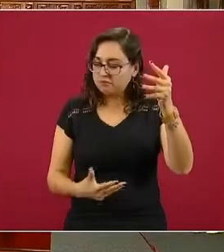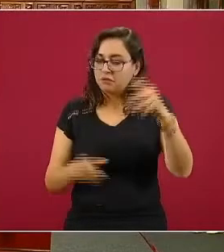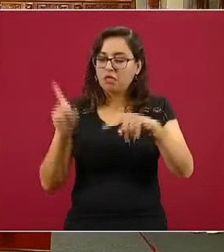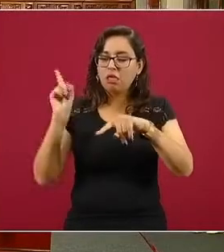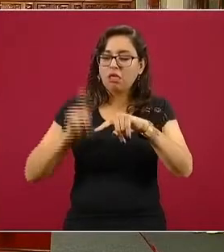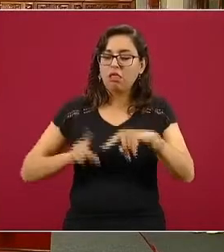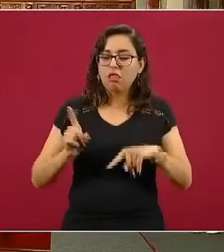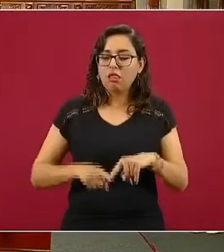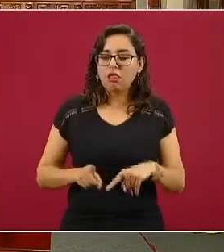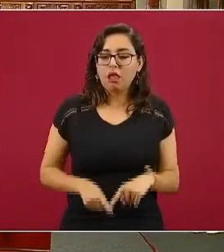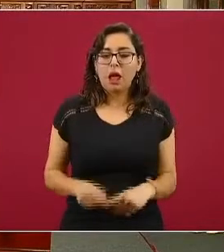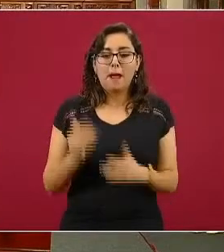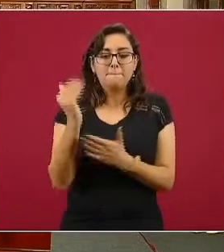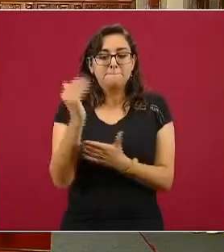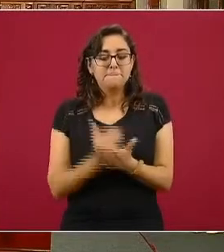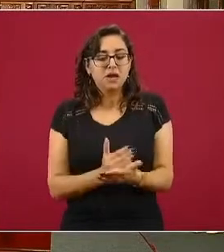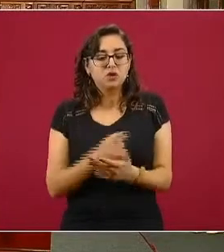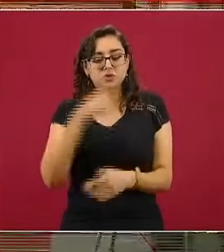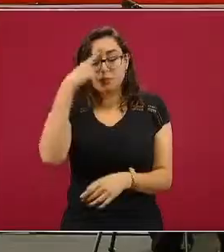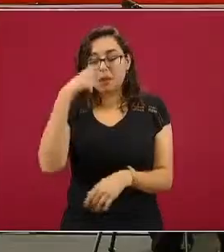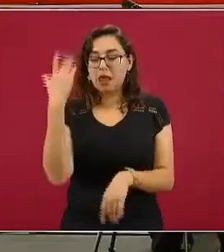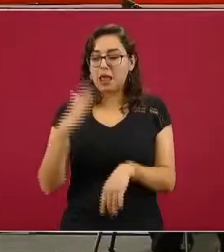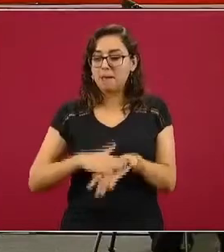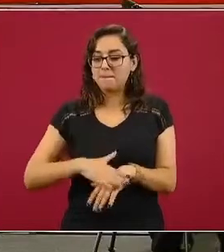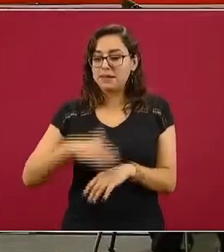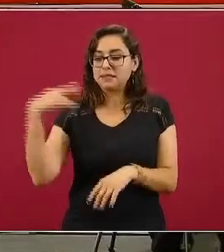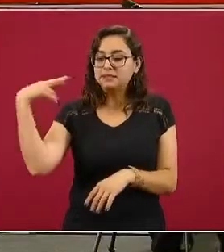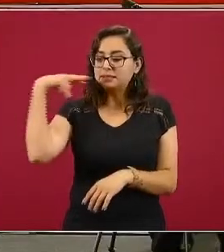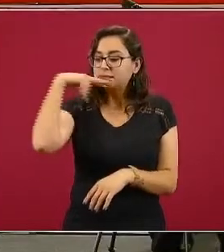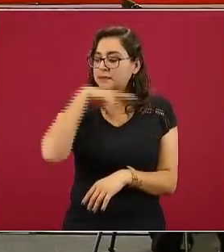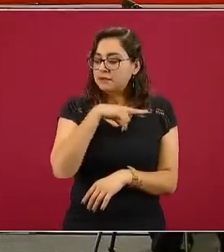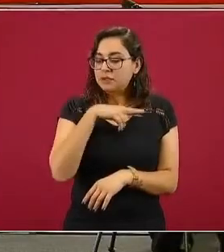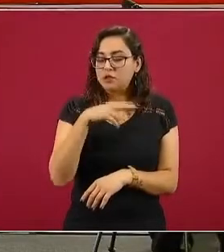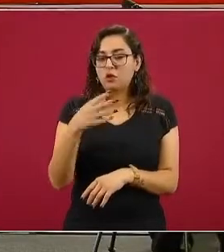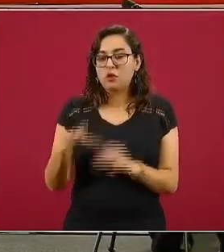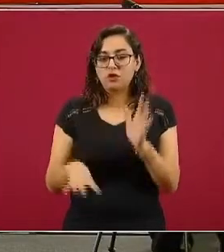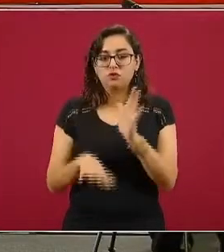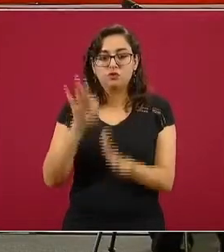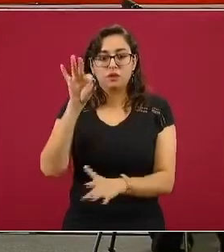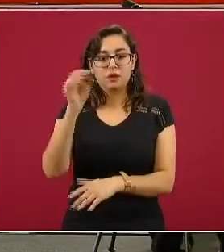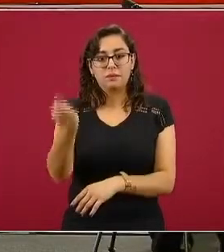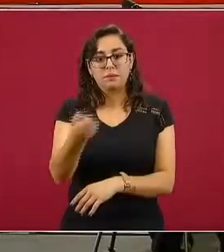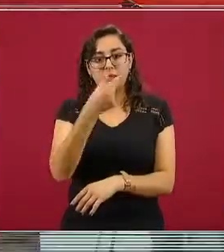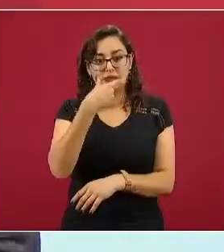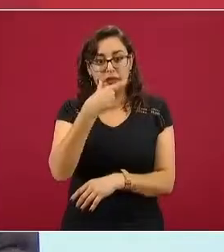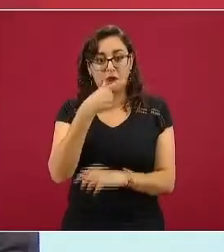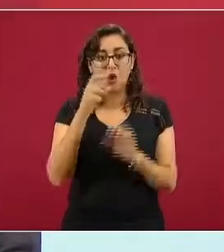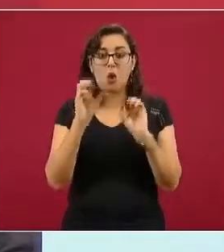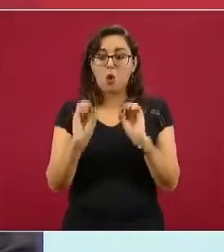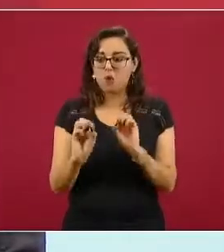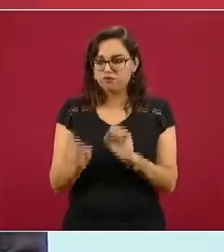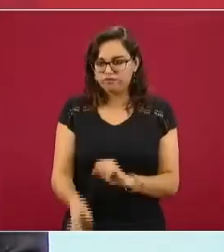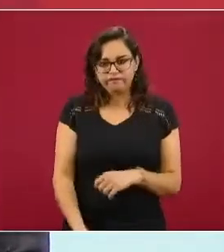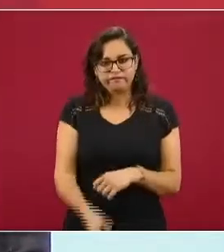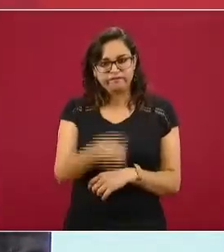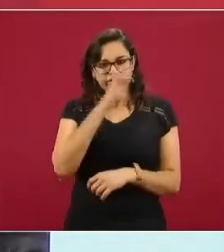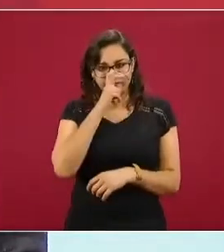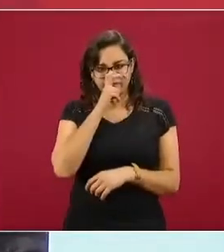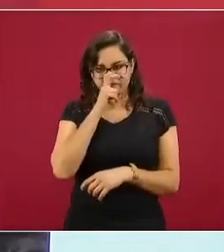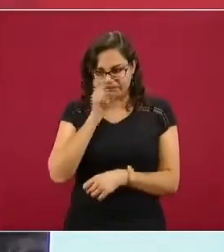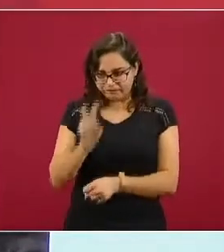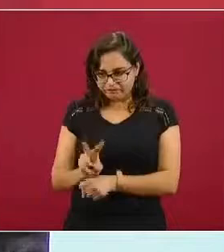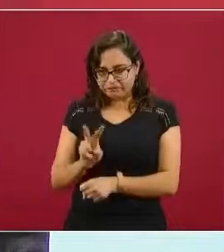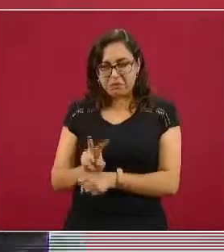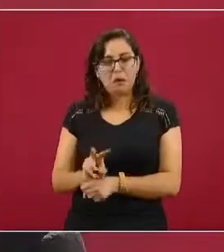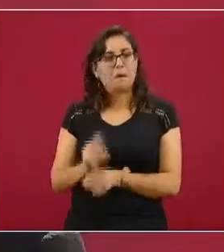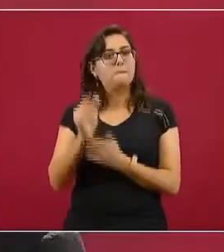ágil la evaluación de un producto potencialmente útil. O se reduce la exigencia que puede haber sobre la